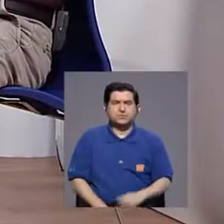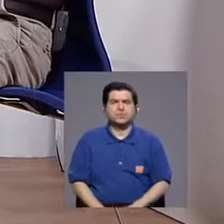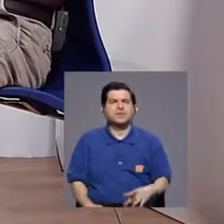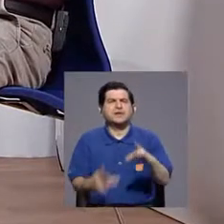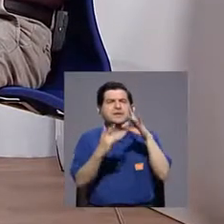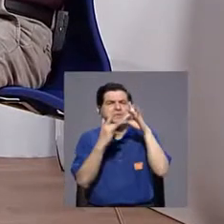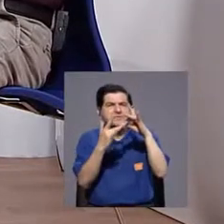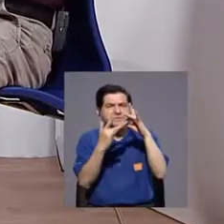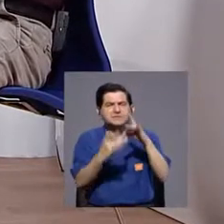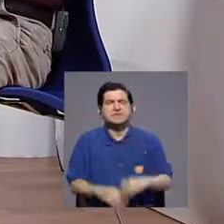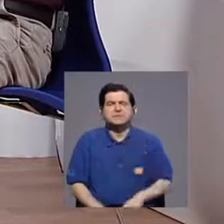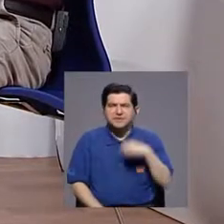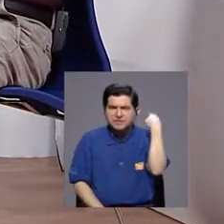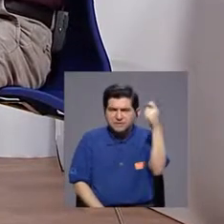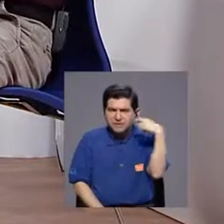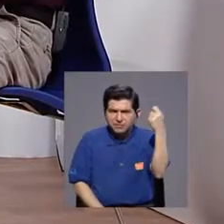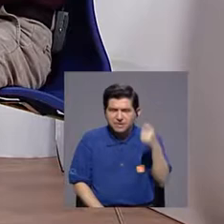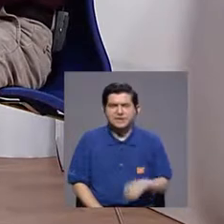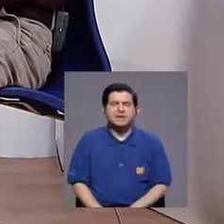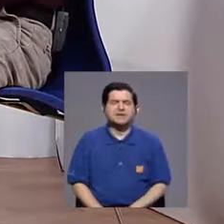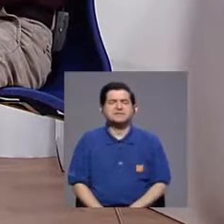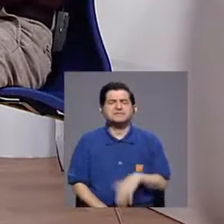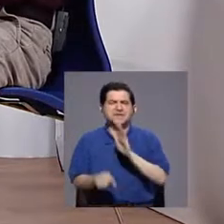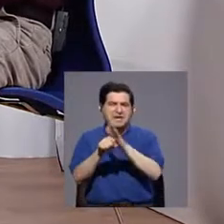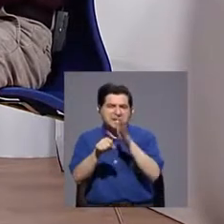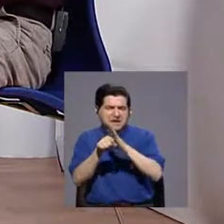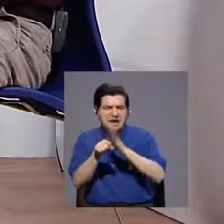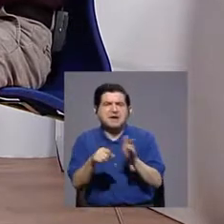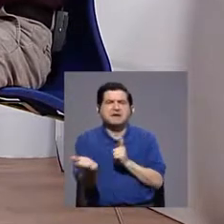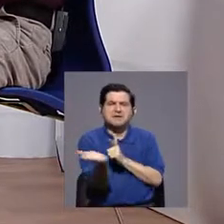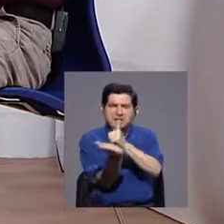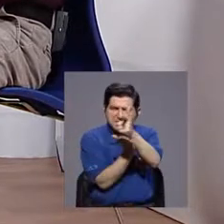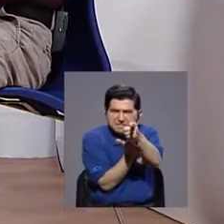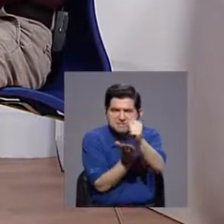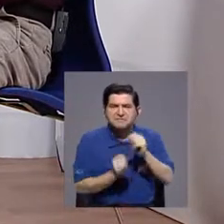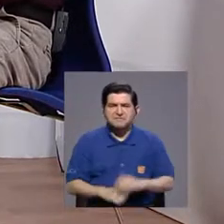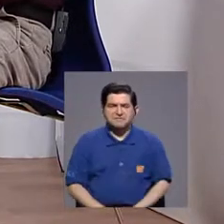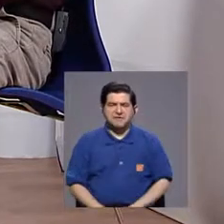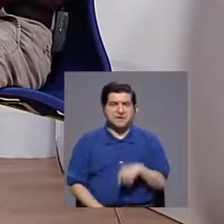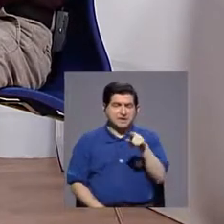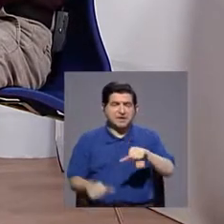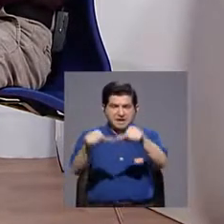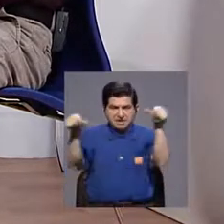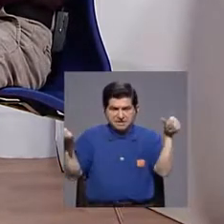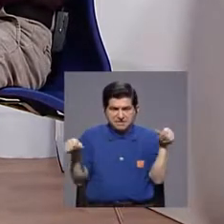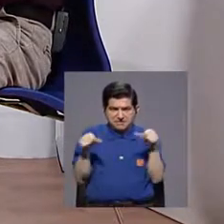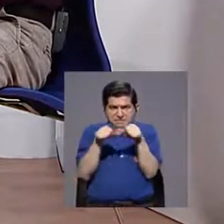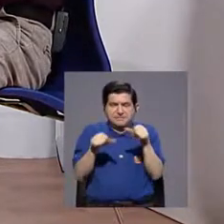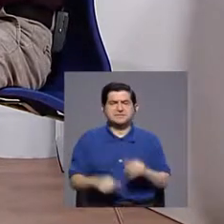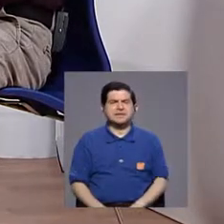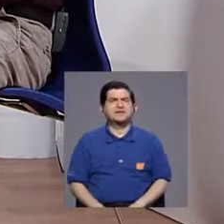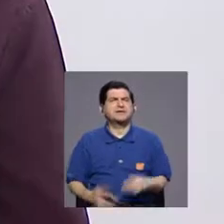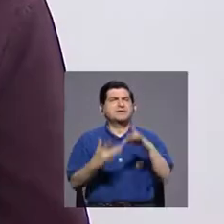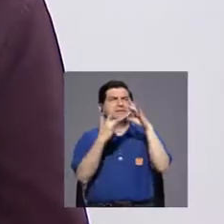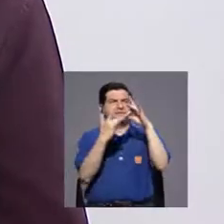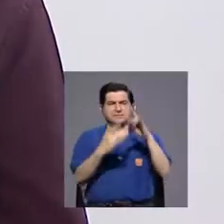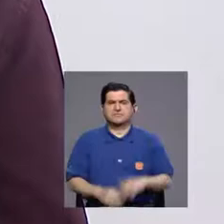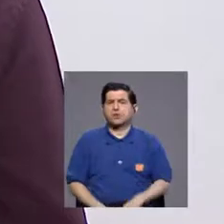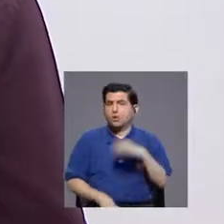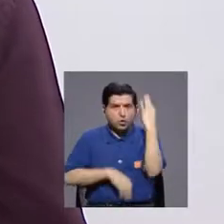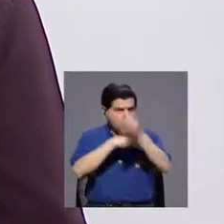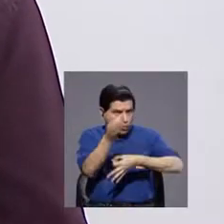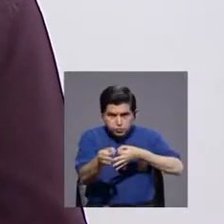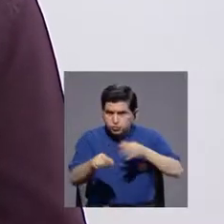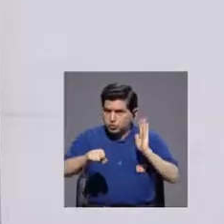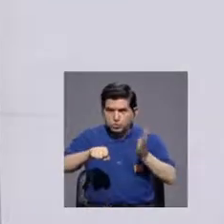específica menguar en gasto cuanto al agua que es caña liberia toda esta parte de esta zona y básicamente no se ha sustituido por